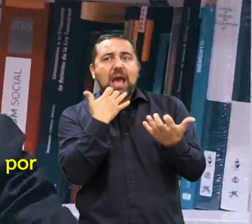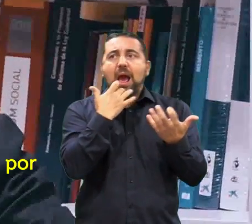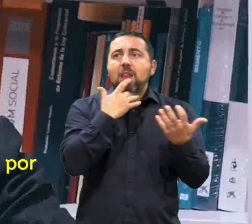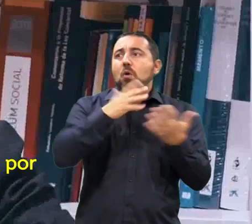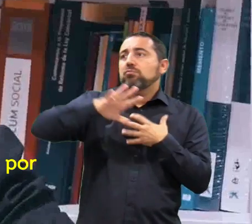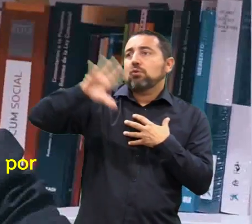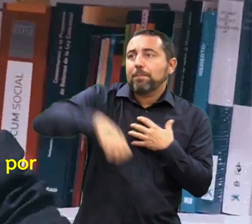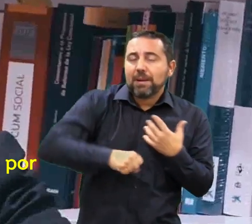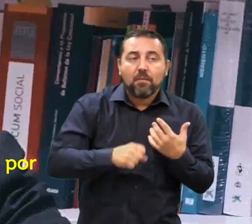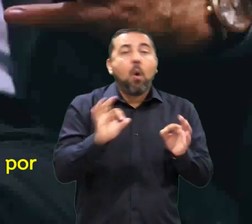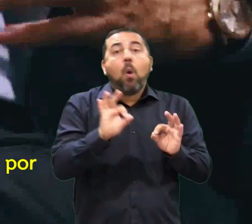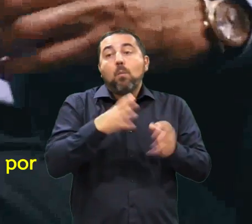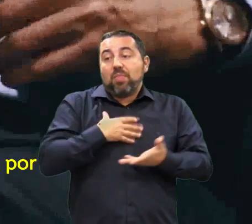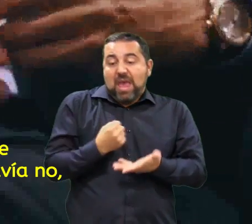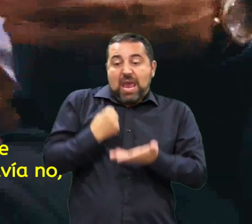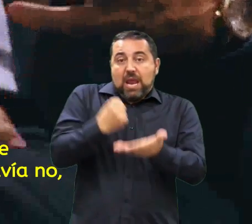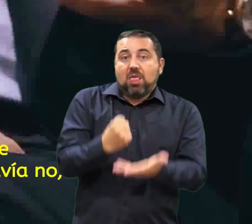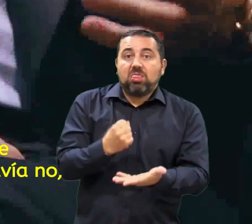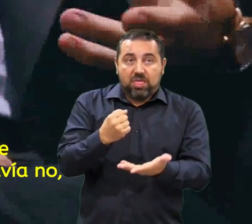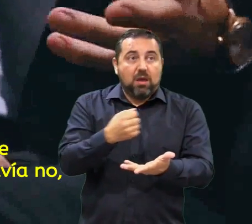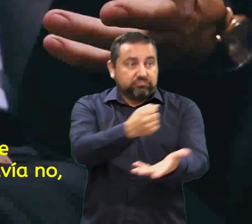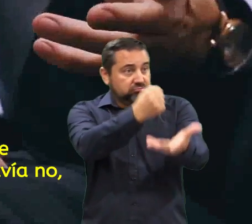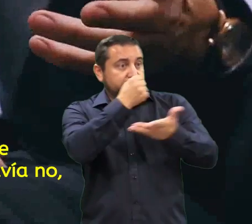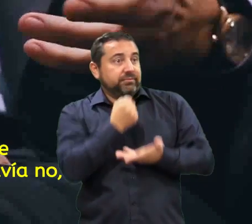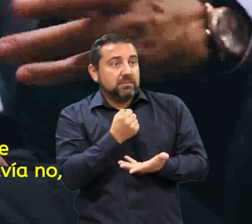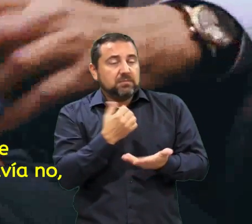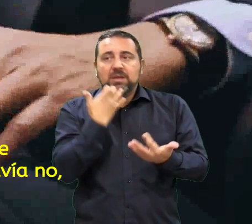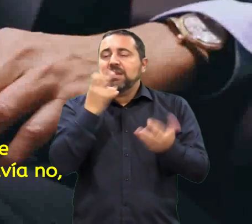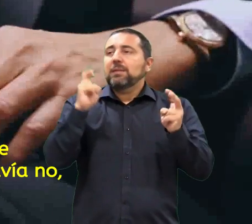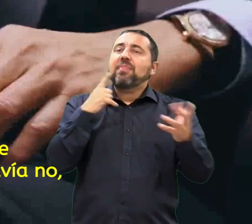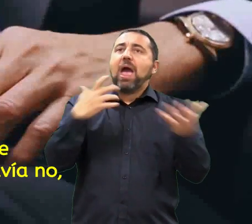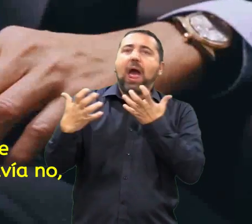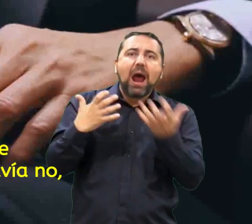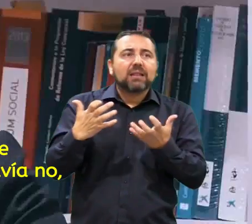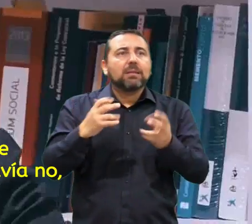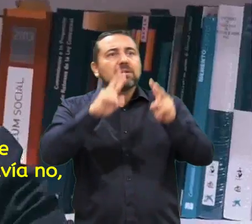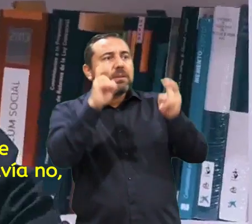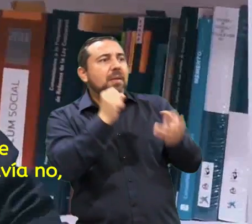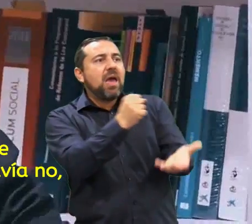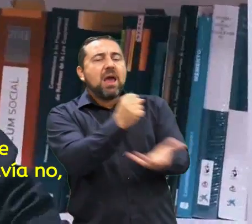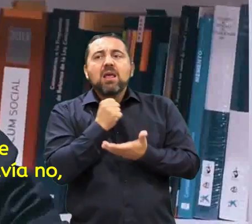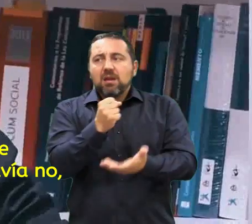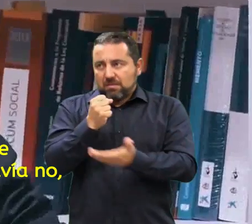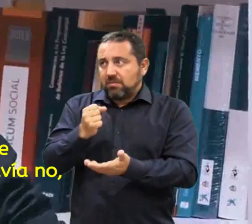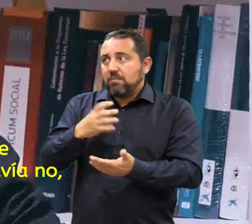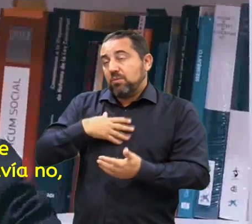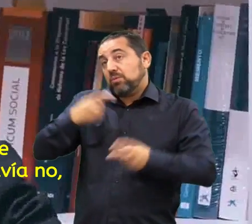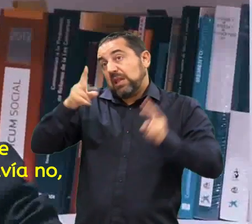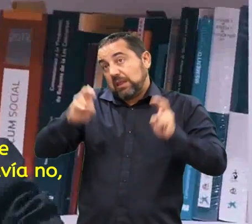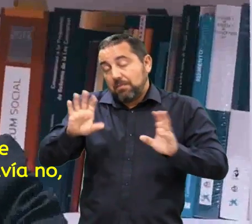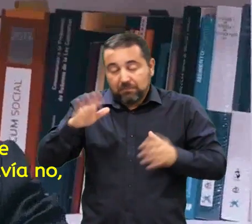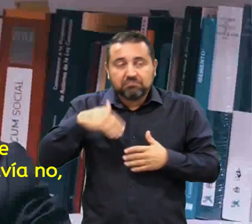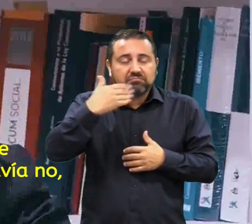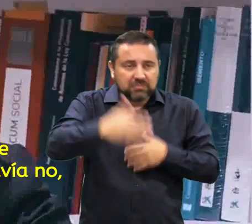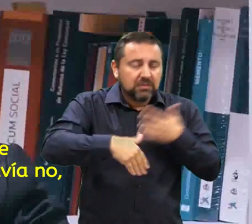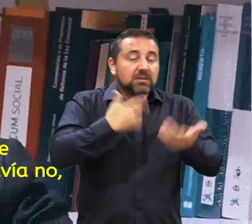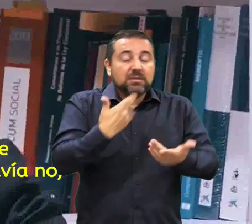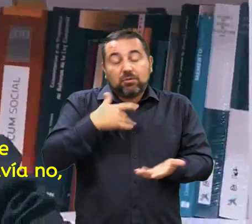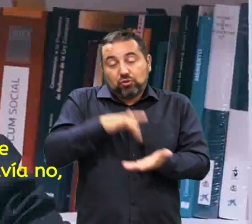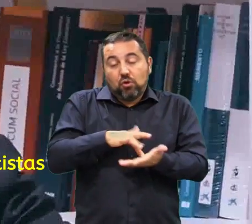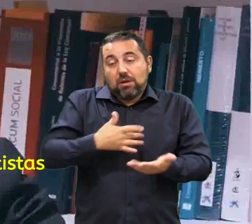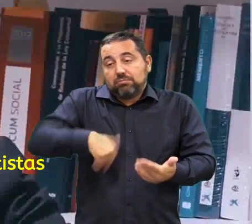por cualquier medio una obra de arte, o cuando la heredamos, aunque en el arte contemporáneo pues el tema de la herencia, todo